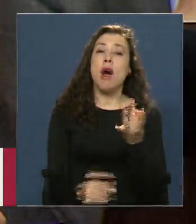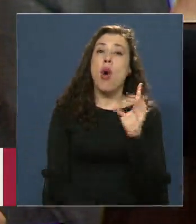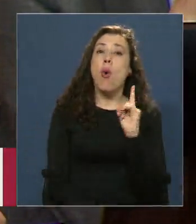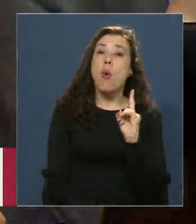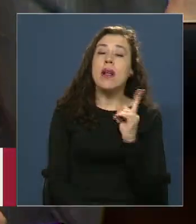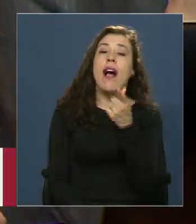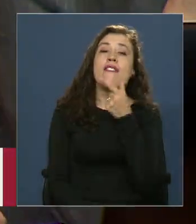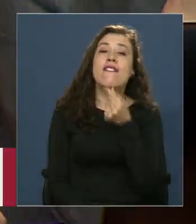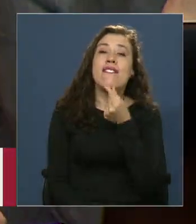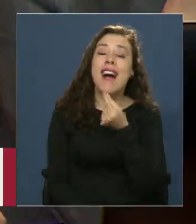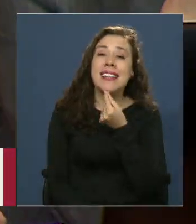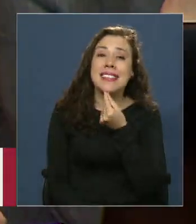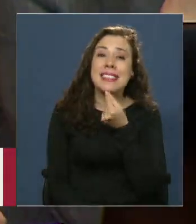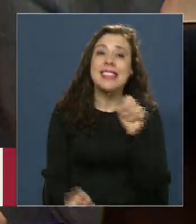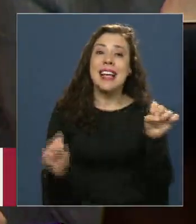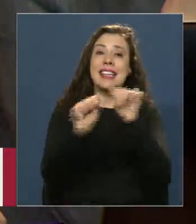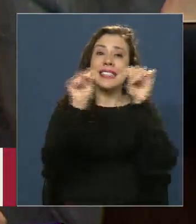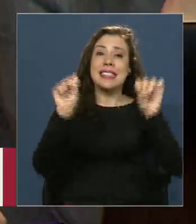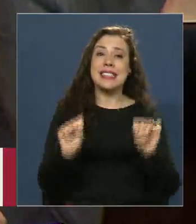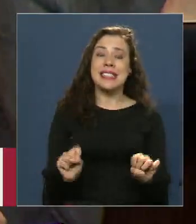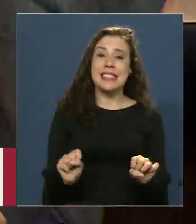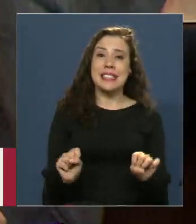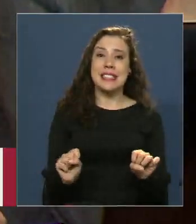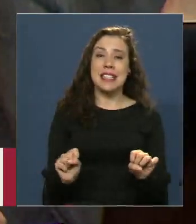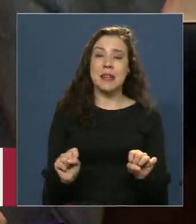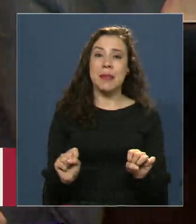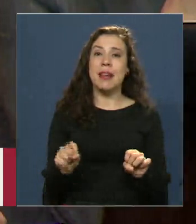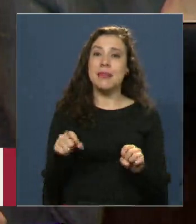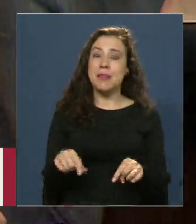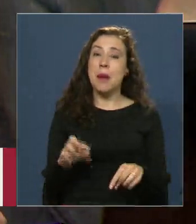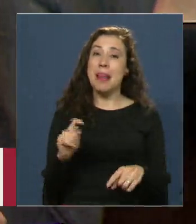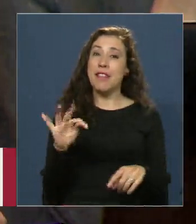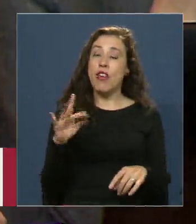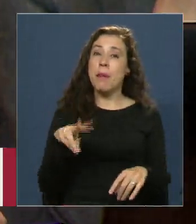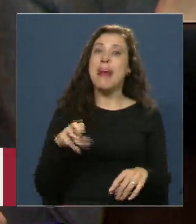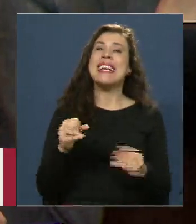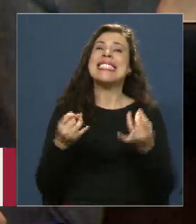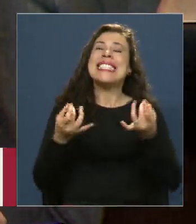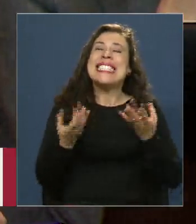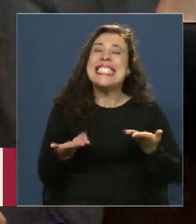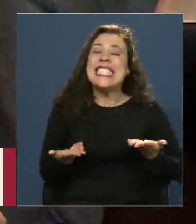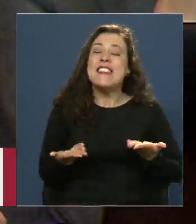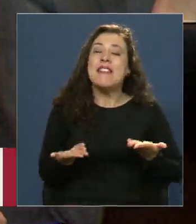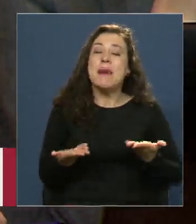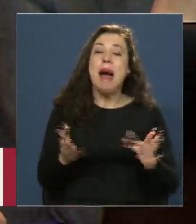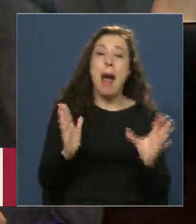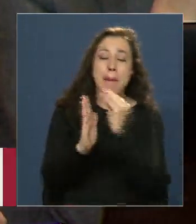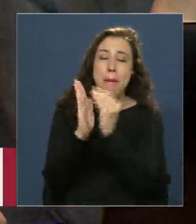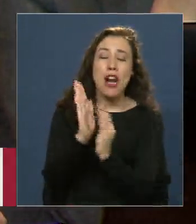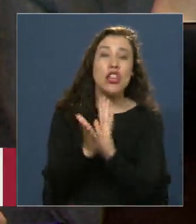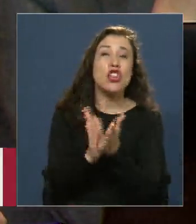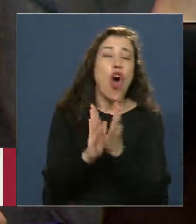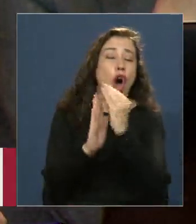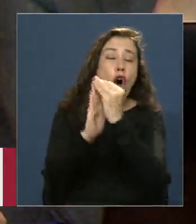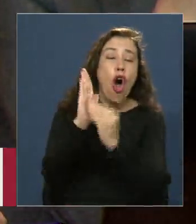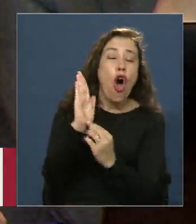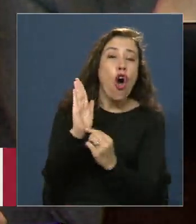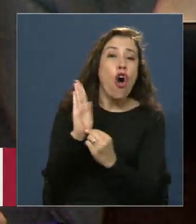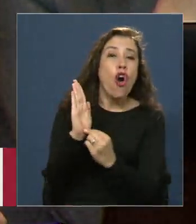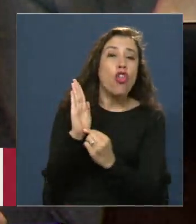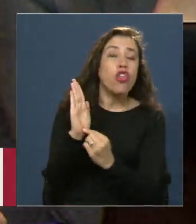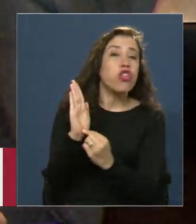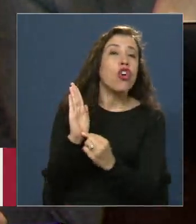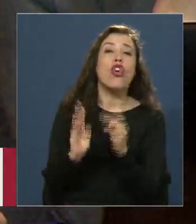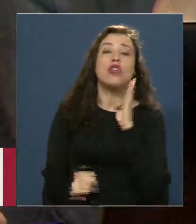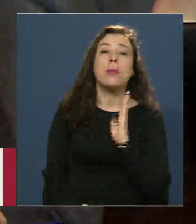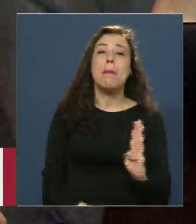que facilitará el sistema. Esta plataforma servirá para concentrar, y esa es la palabra que mejor lo definiría, todos